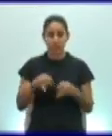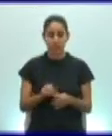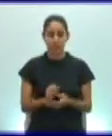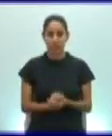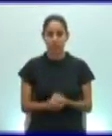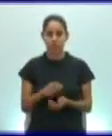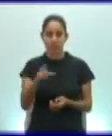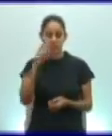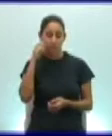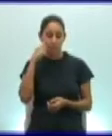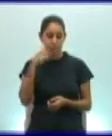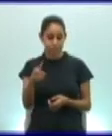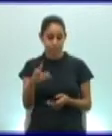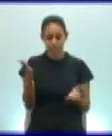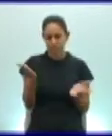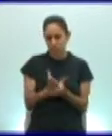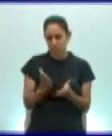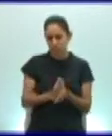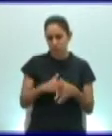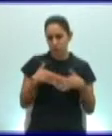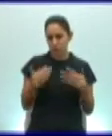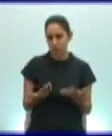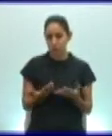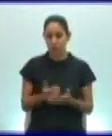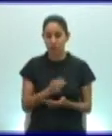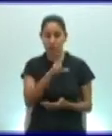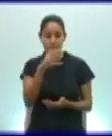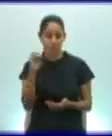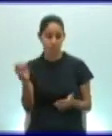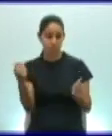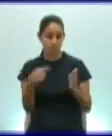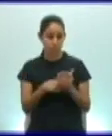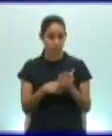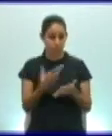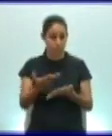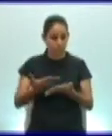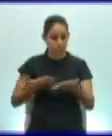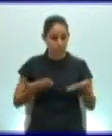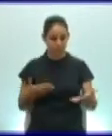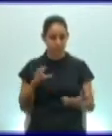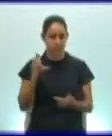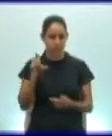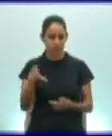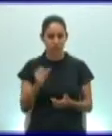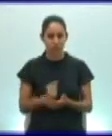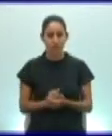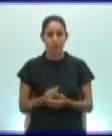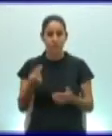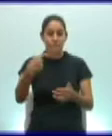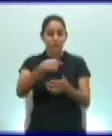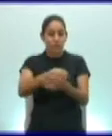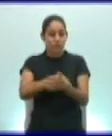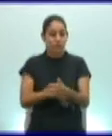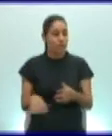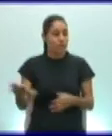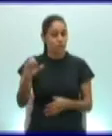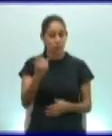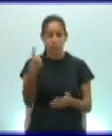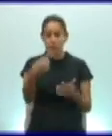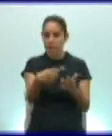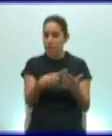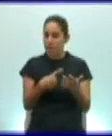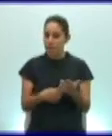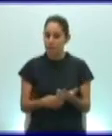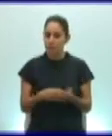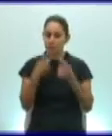de lo que estamos trabajando, constituye una pregunta de 20 puntos para un examen de ingreso por la profundidad y todos los elementos que están alrededor